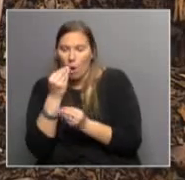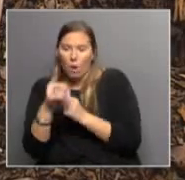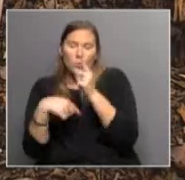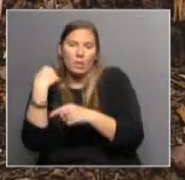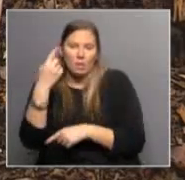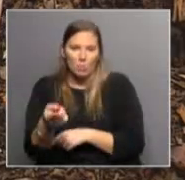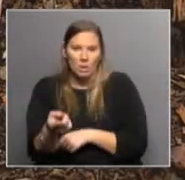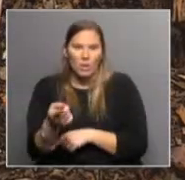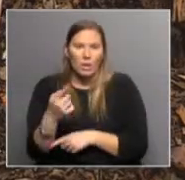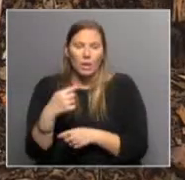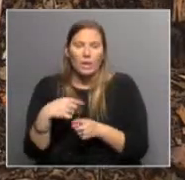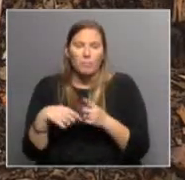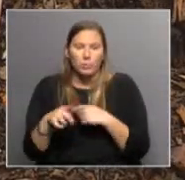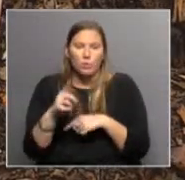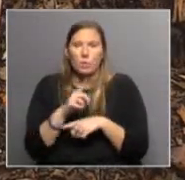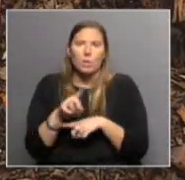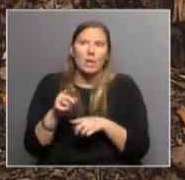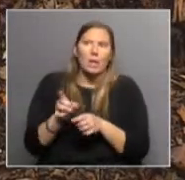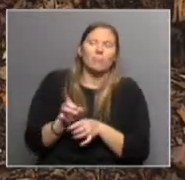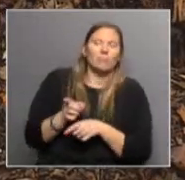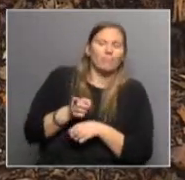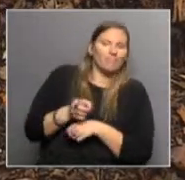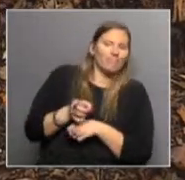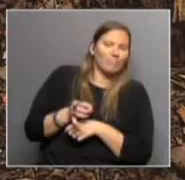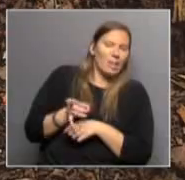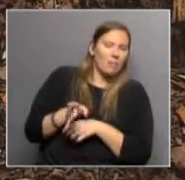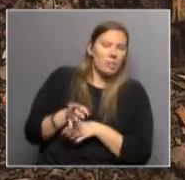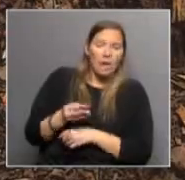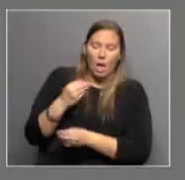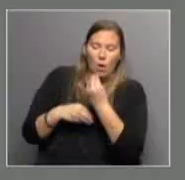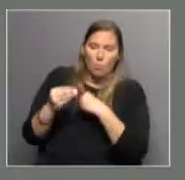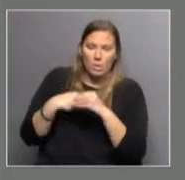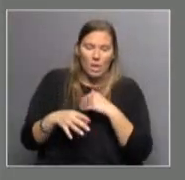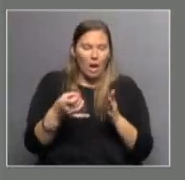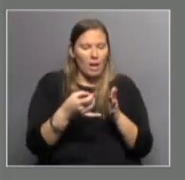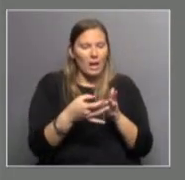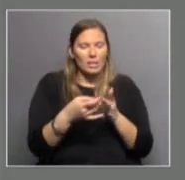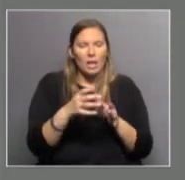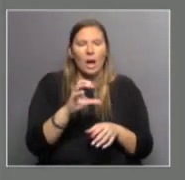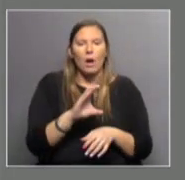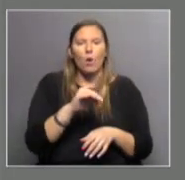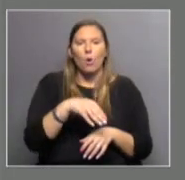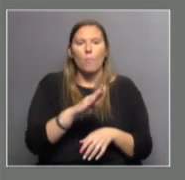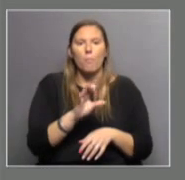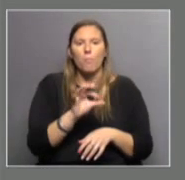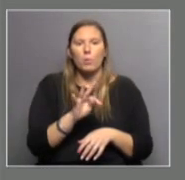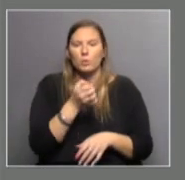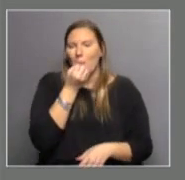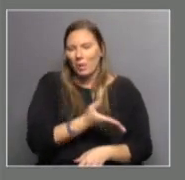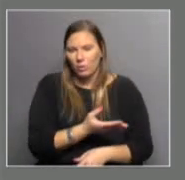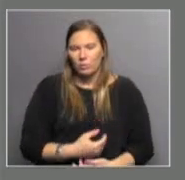posteriormente. Entonces, en la medida que evitemos sumar ese tipo de alimentos, el compost va a ser mejor.